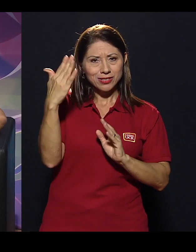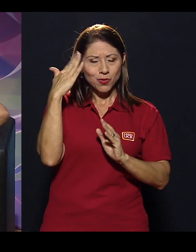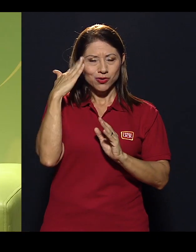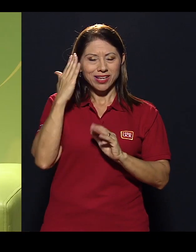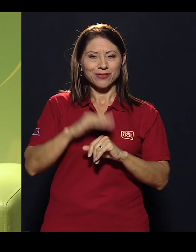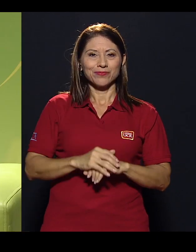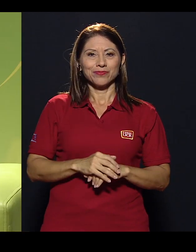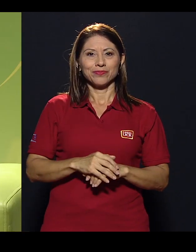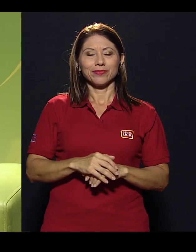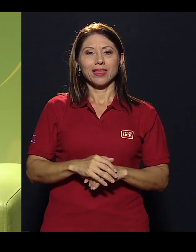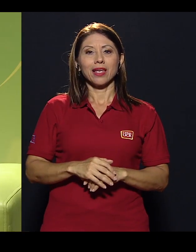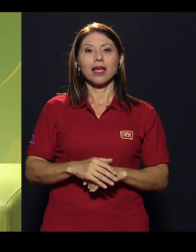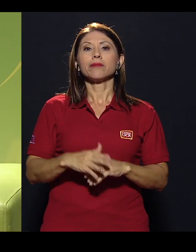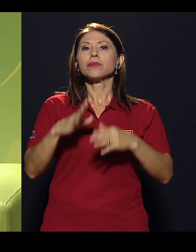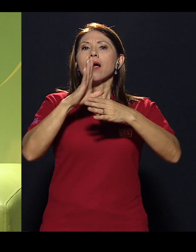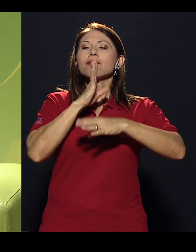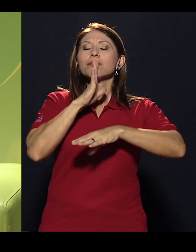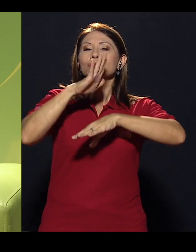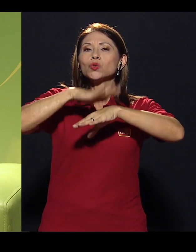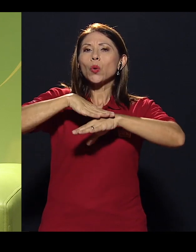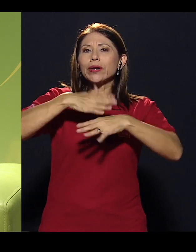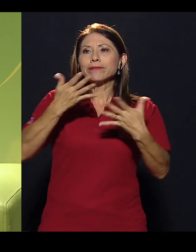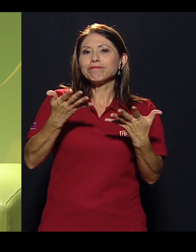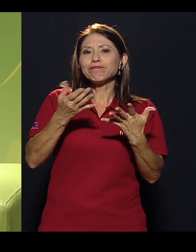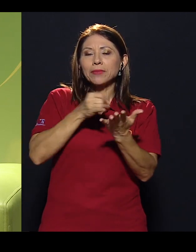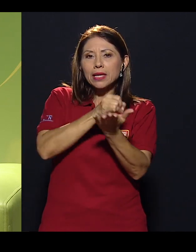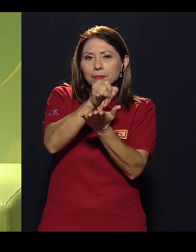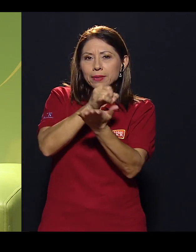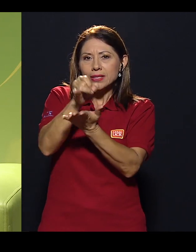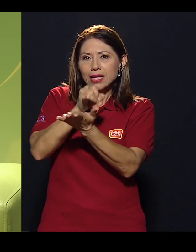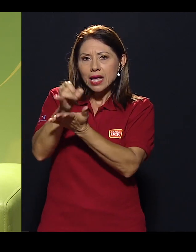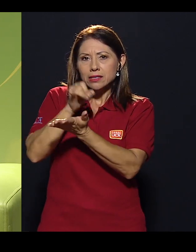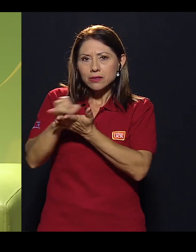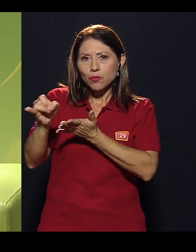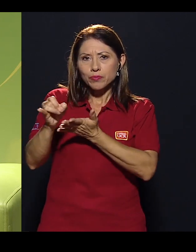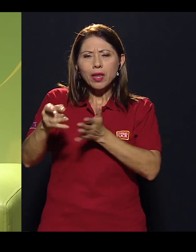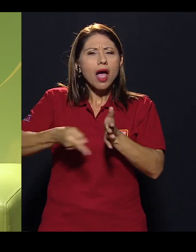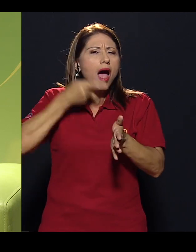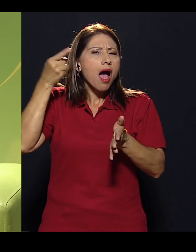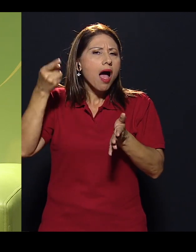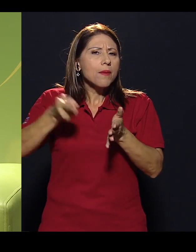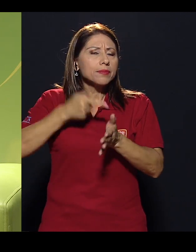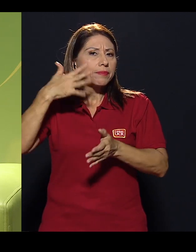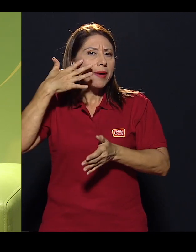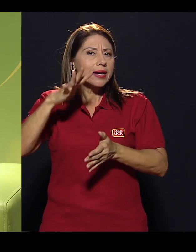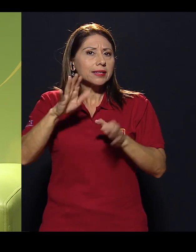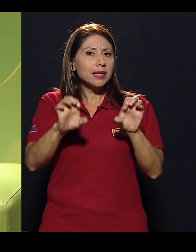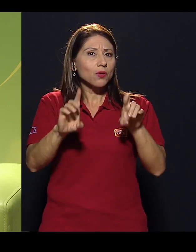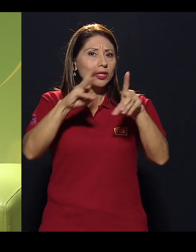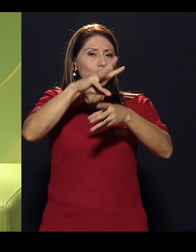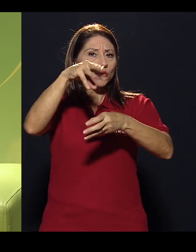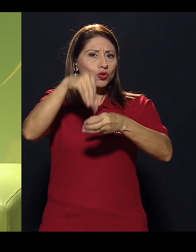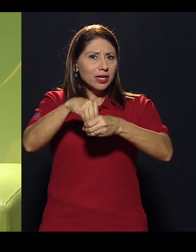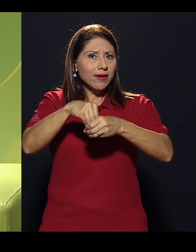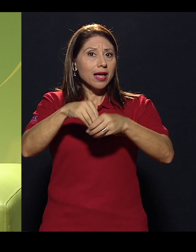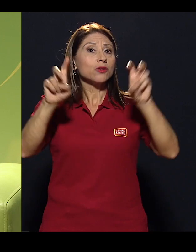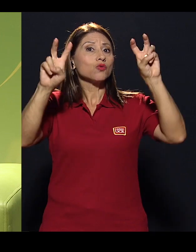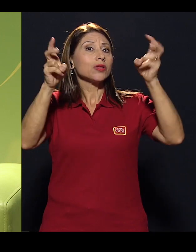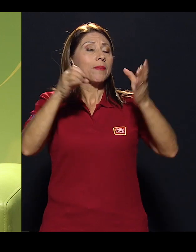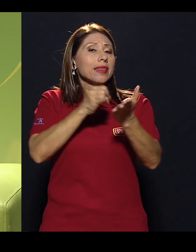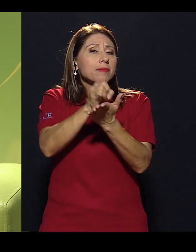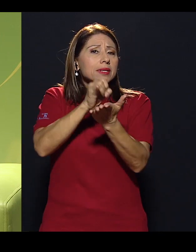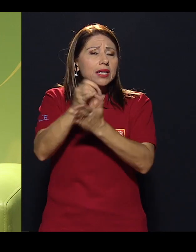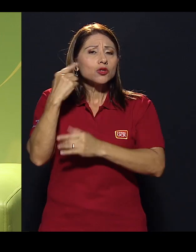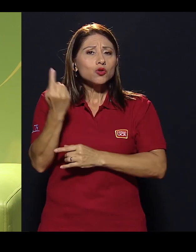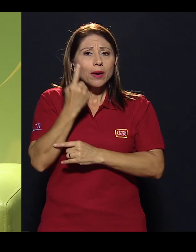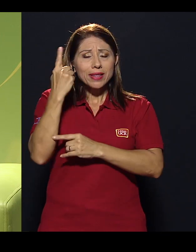conocieron. Comentábamos sobre la investigación, que muchas veces pareciera que la educación inclusiva es un tema de